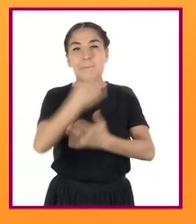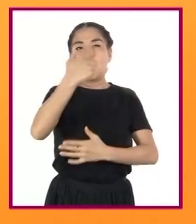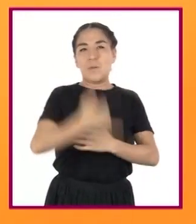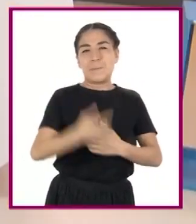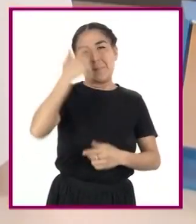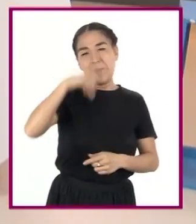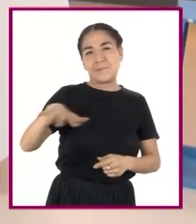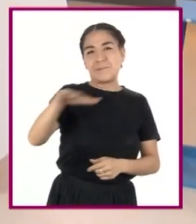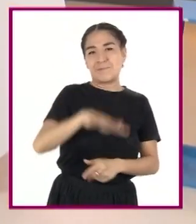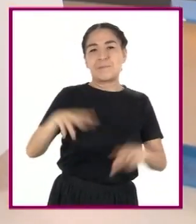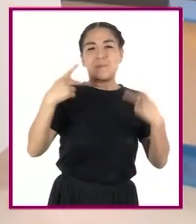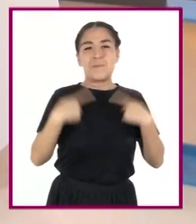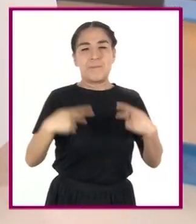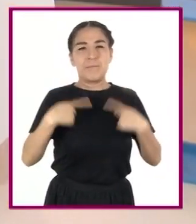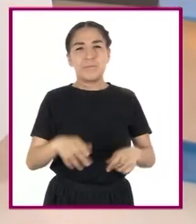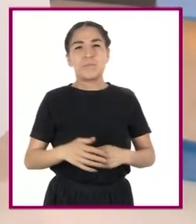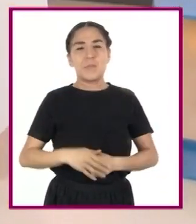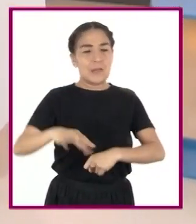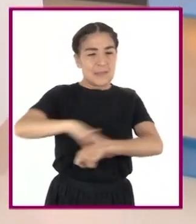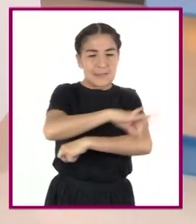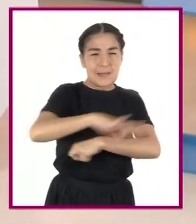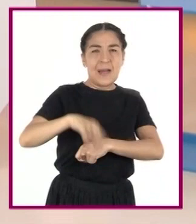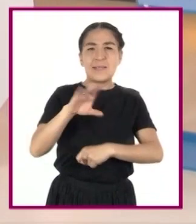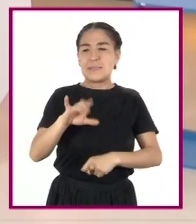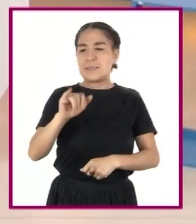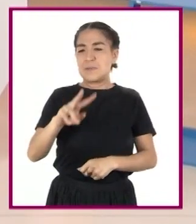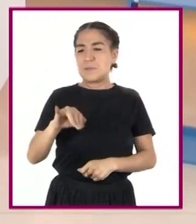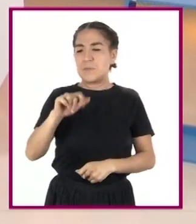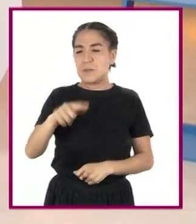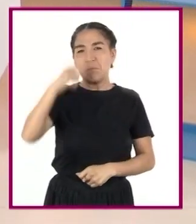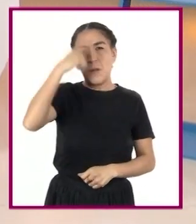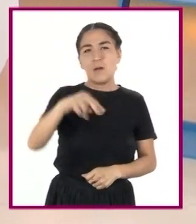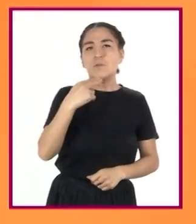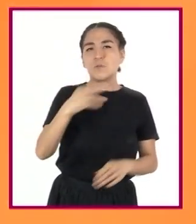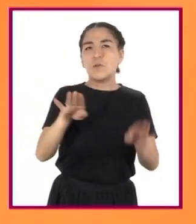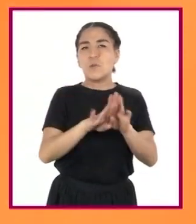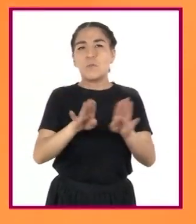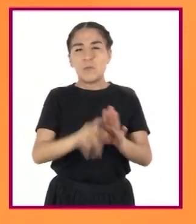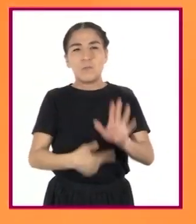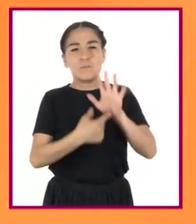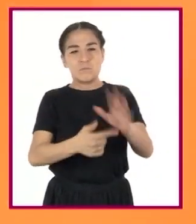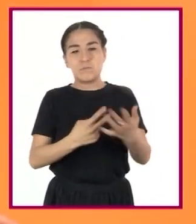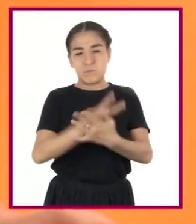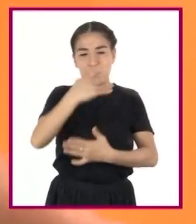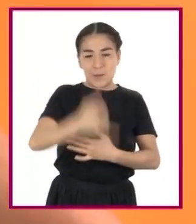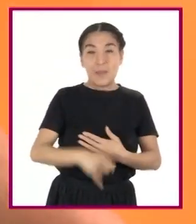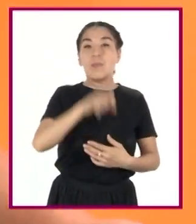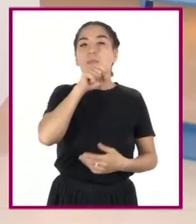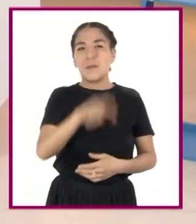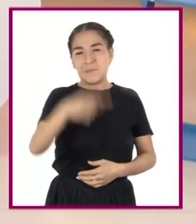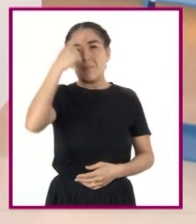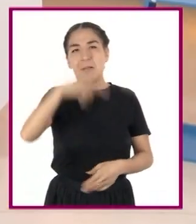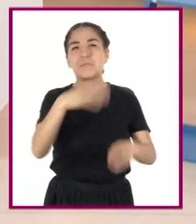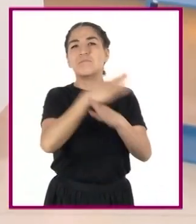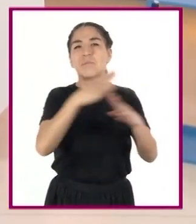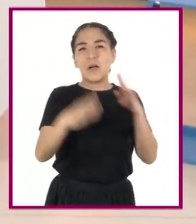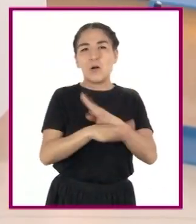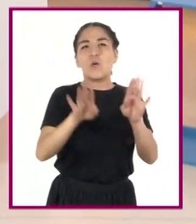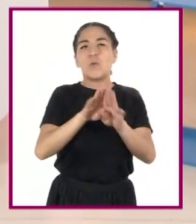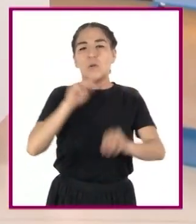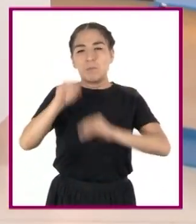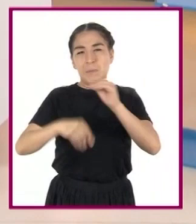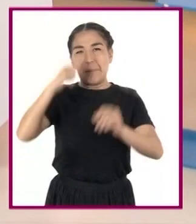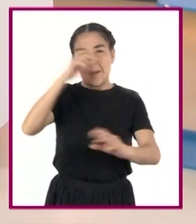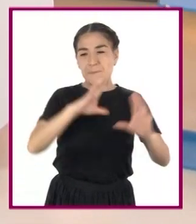al público. En la ingeniería civil, no solo se usan como herramientas para mostrar los proyectos, sino también sirven de material didáctico para